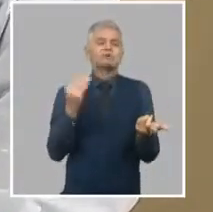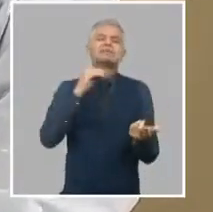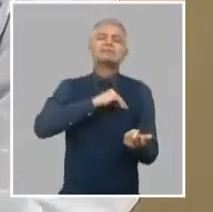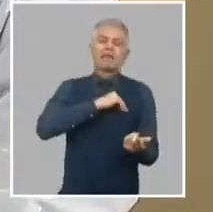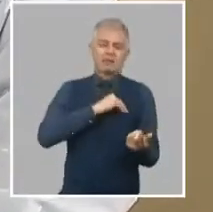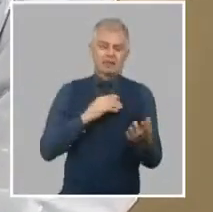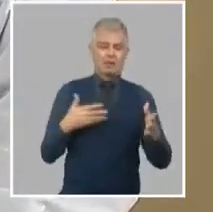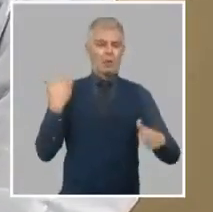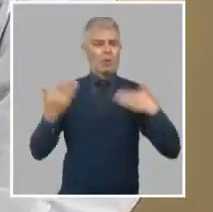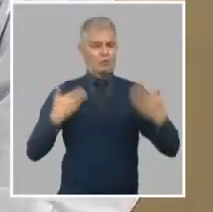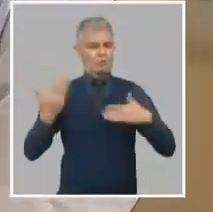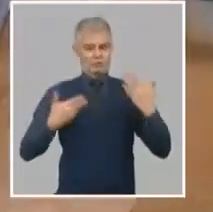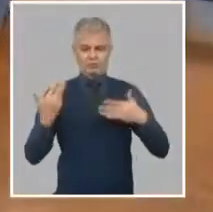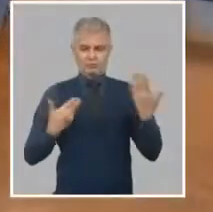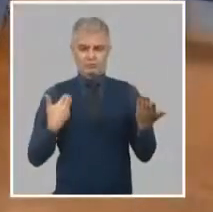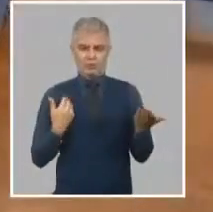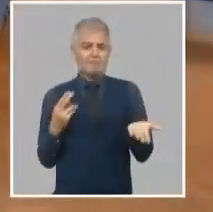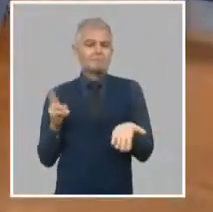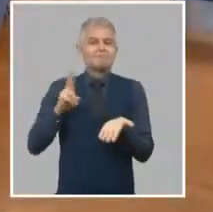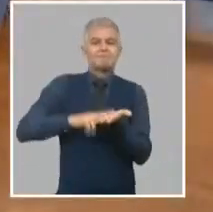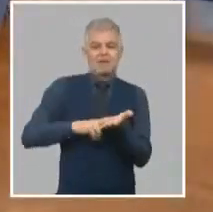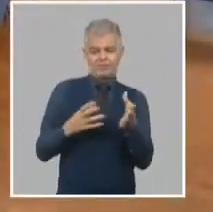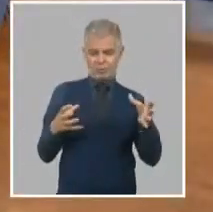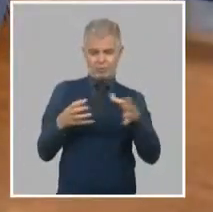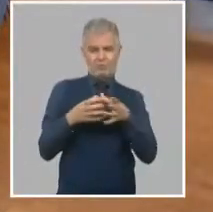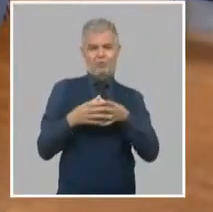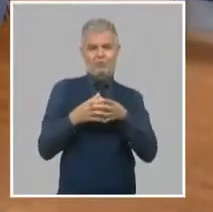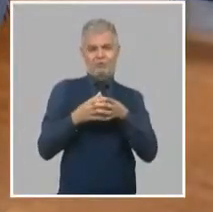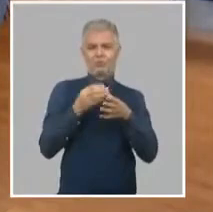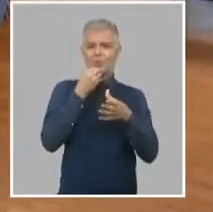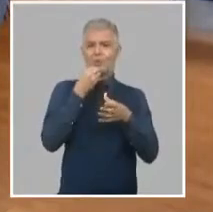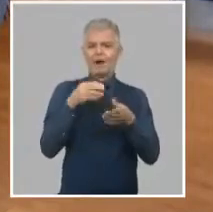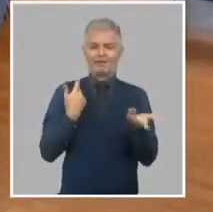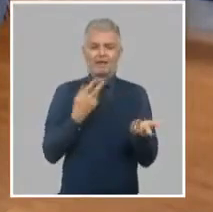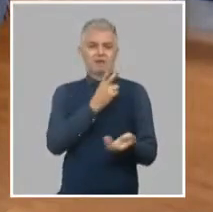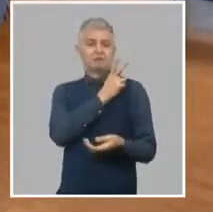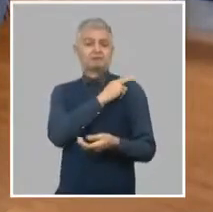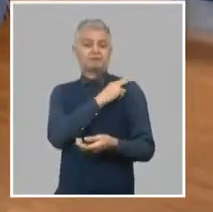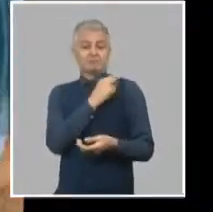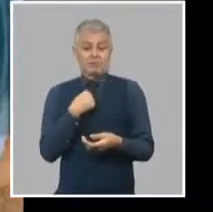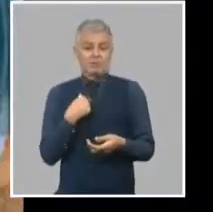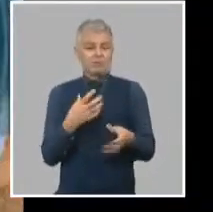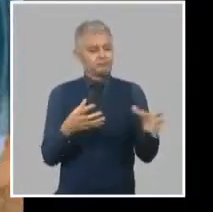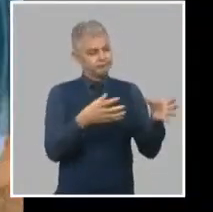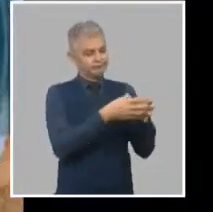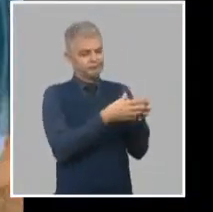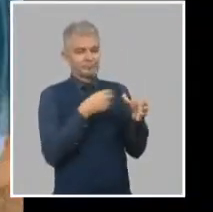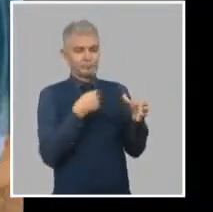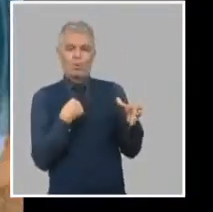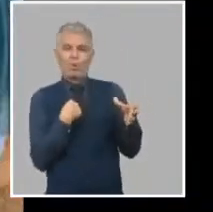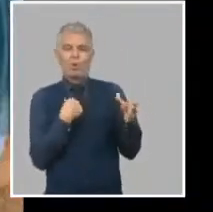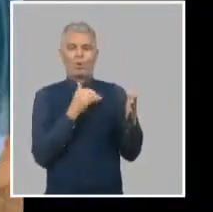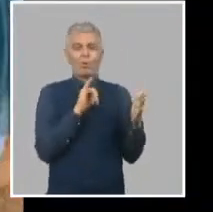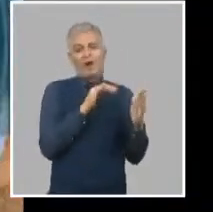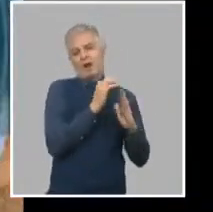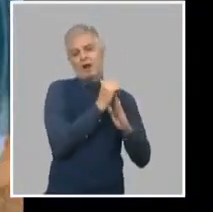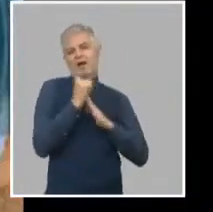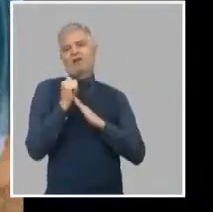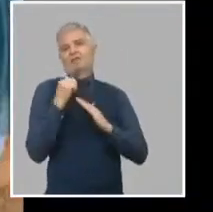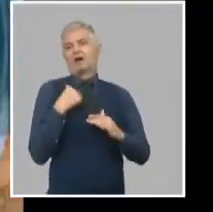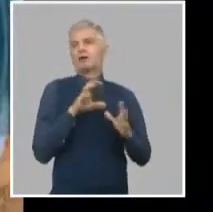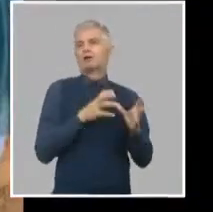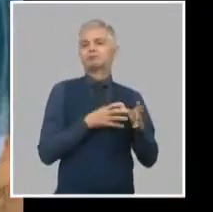orgullo de por ser parte de ese contingente Henry Riff, poder ir al frente de estas personas, que estos médicos, estos profesionales